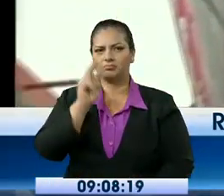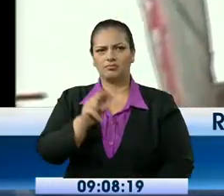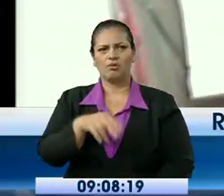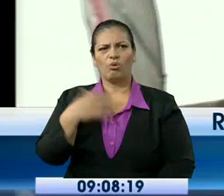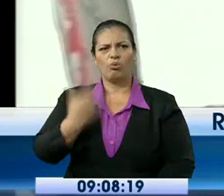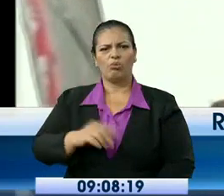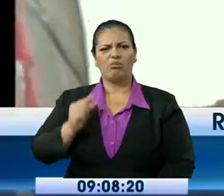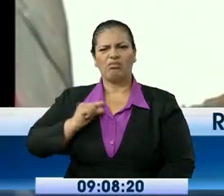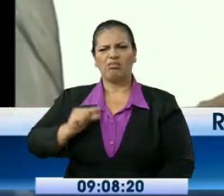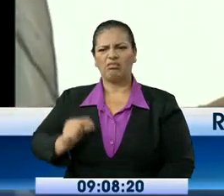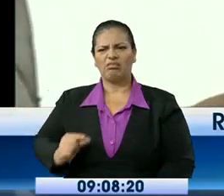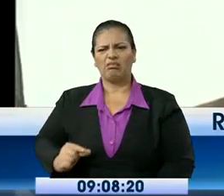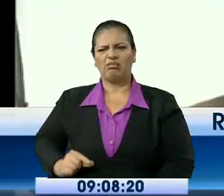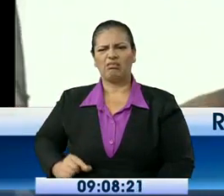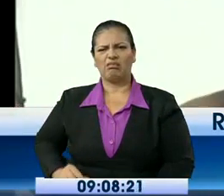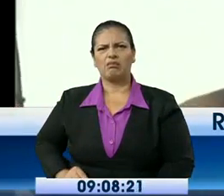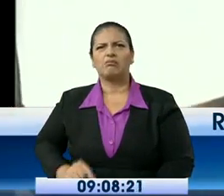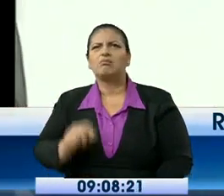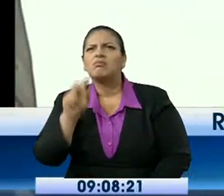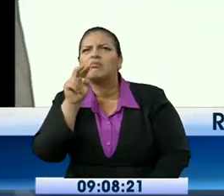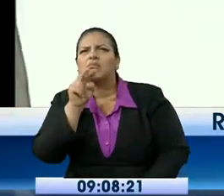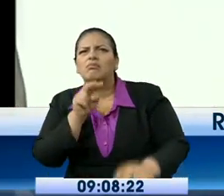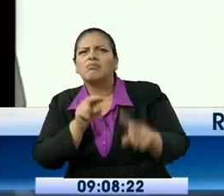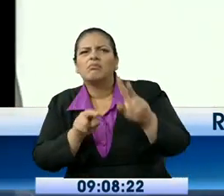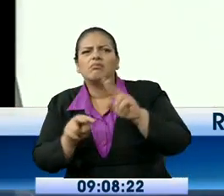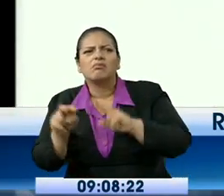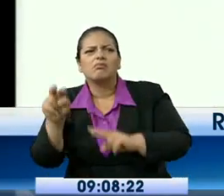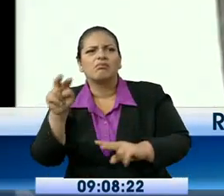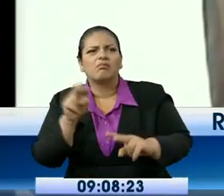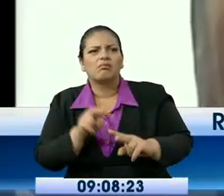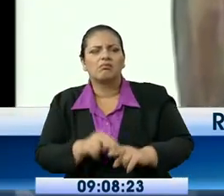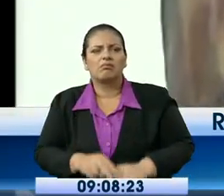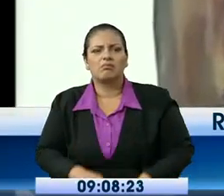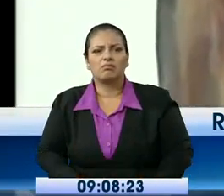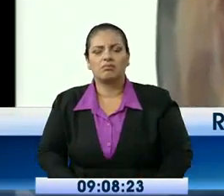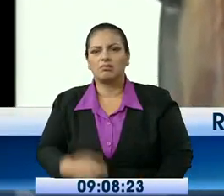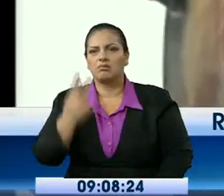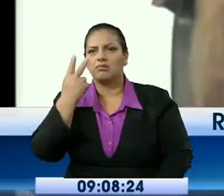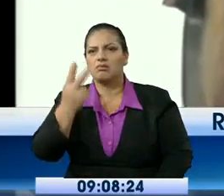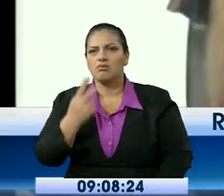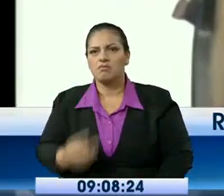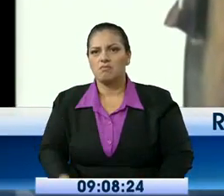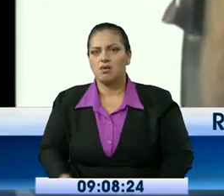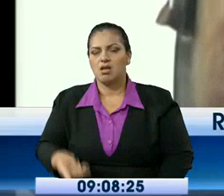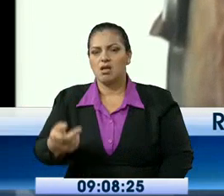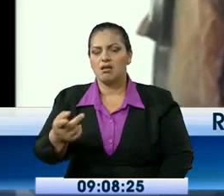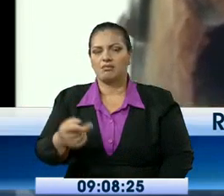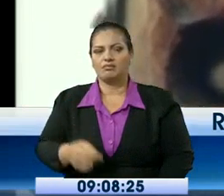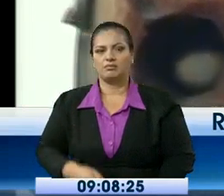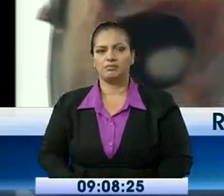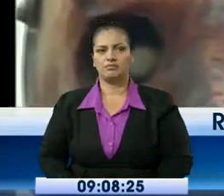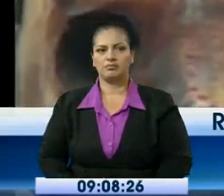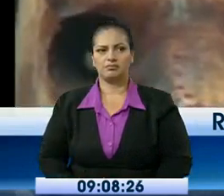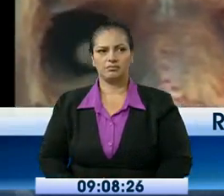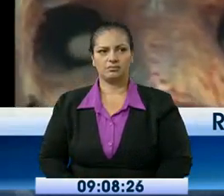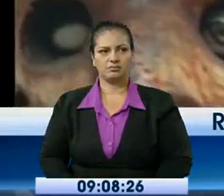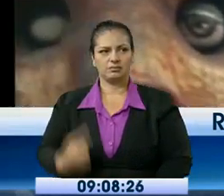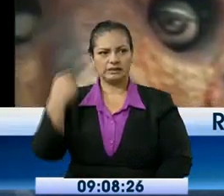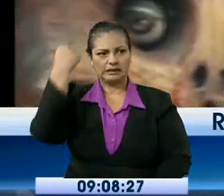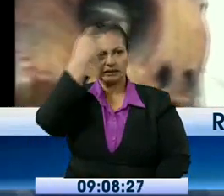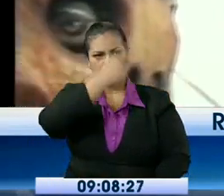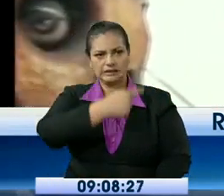que forman parte de estos muñecos. Como ustedes se pueden dar cuenta, las garras ahí está el rostro